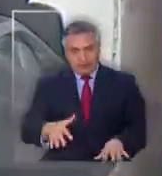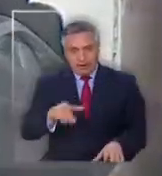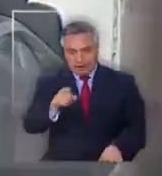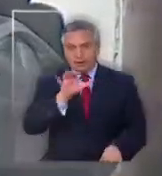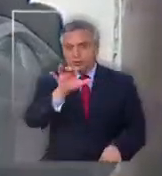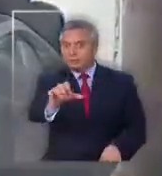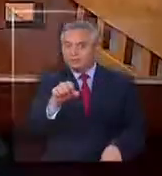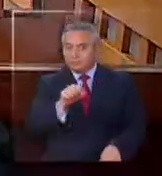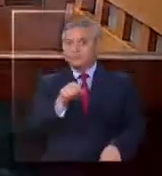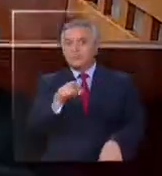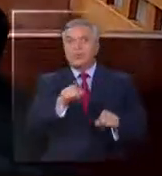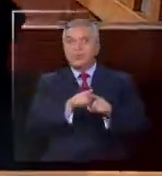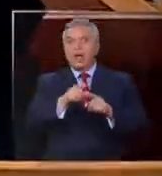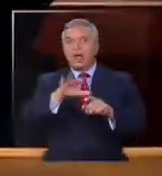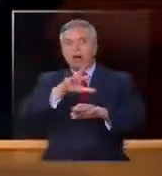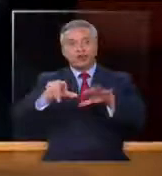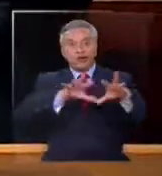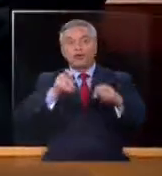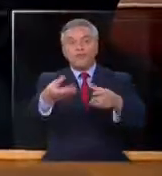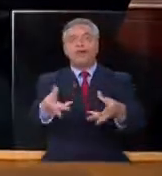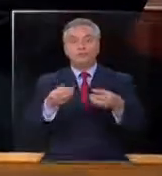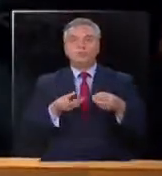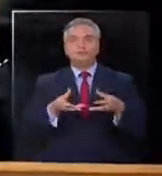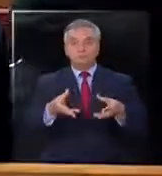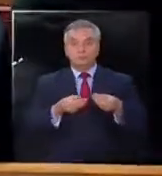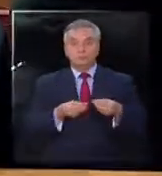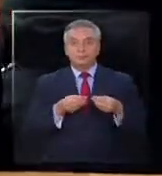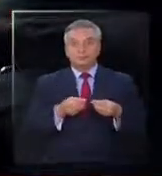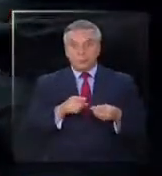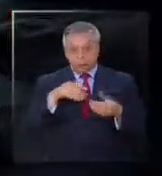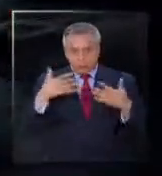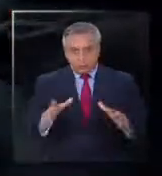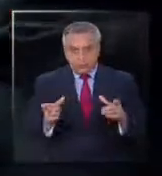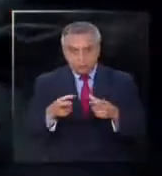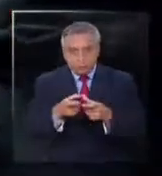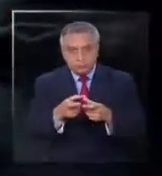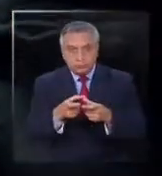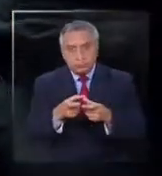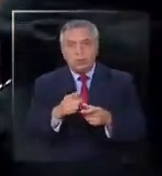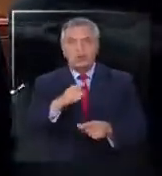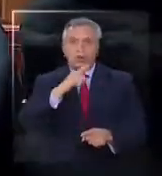receptación, quedaron en libertad, otra vez. ¿Qué?